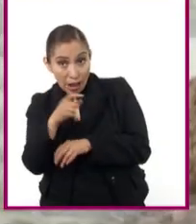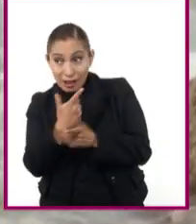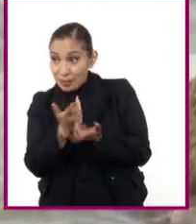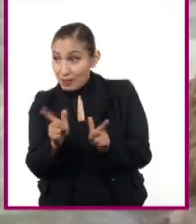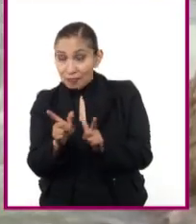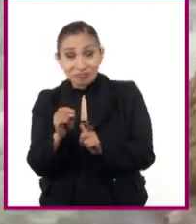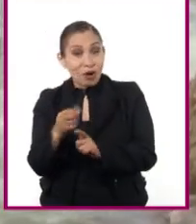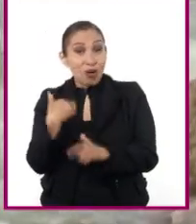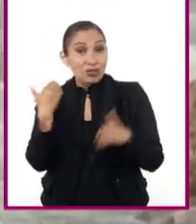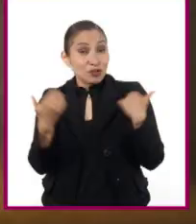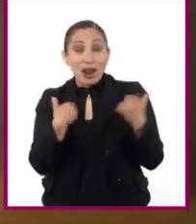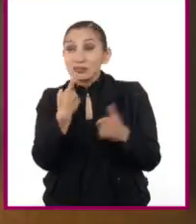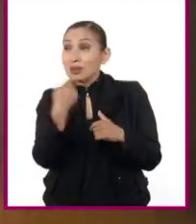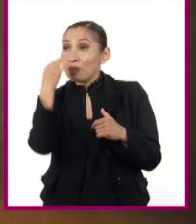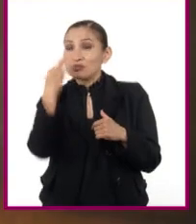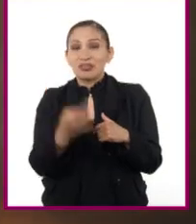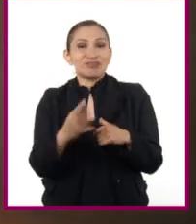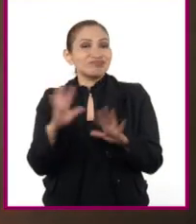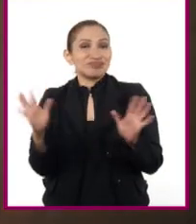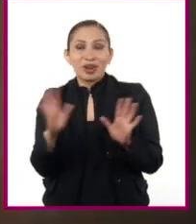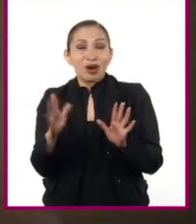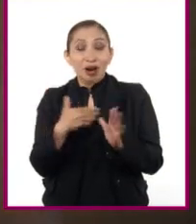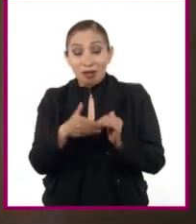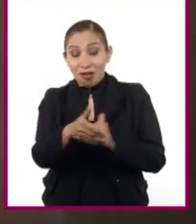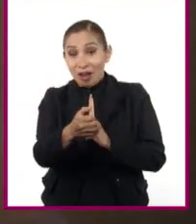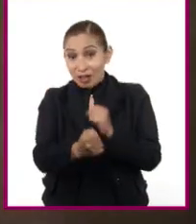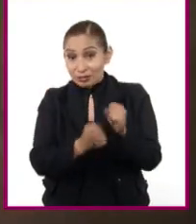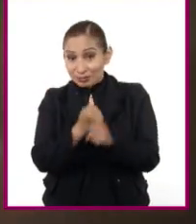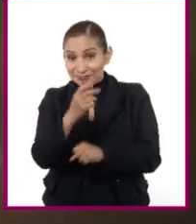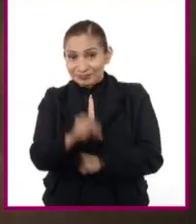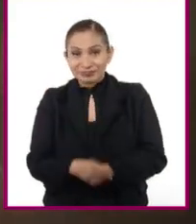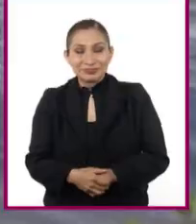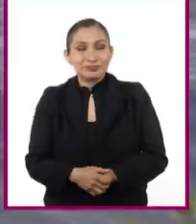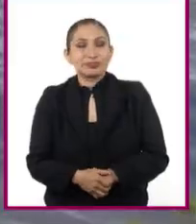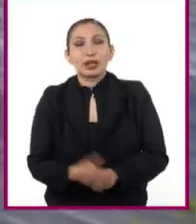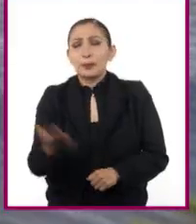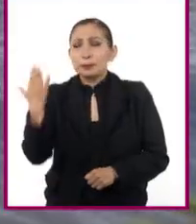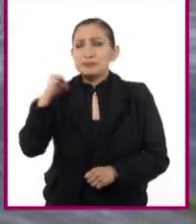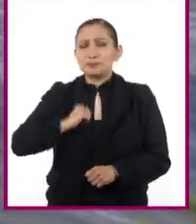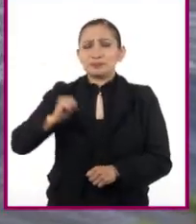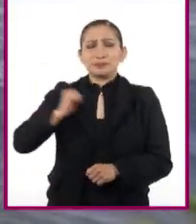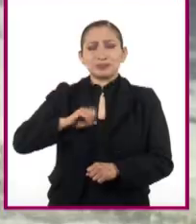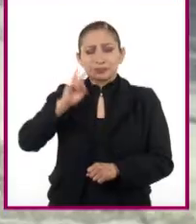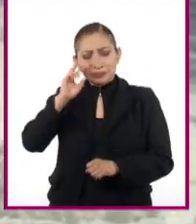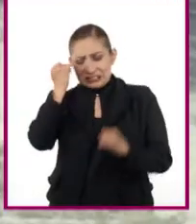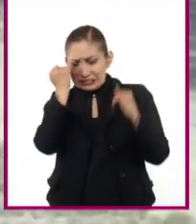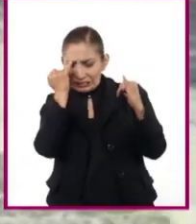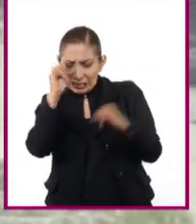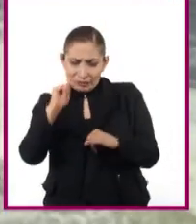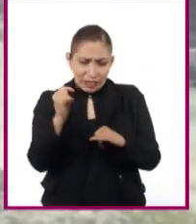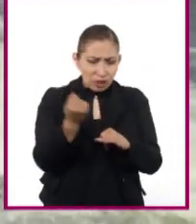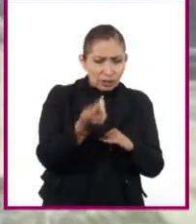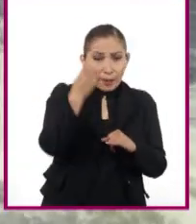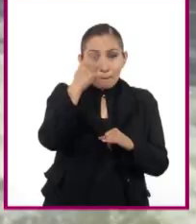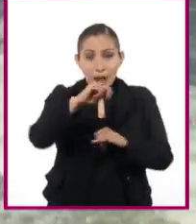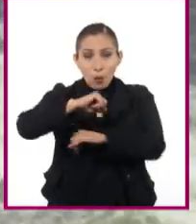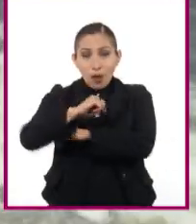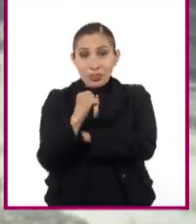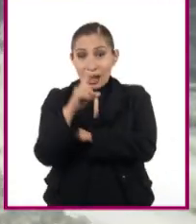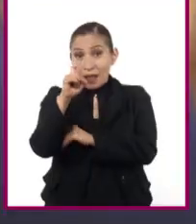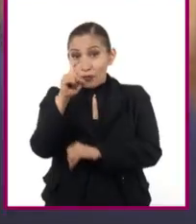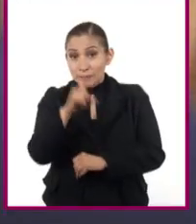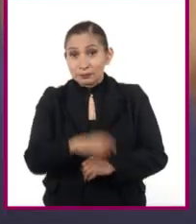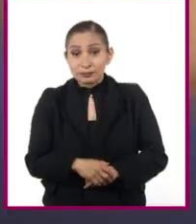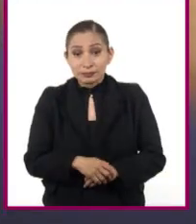ni podemos disfrutar de ella en la misma cantidad durante todo el año. Desde hace siglos se han desarrollado tecnologías para